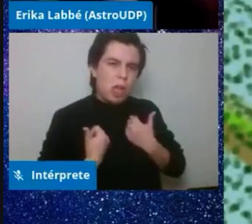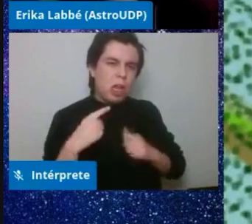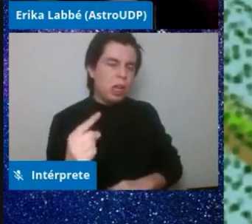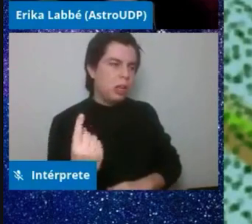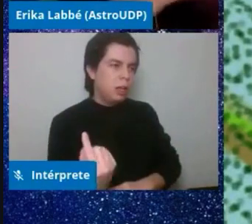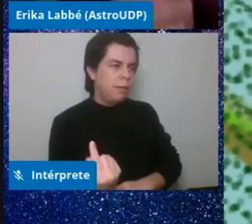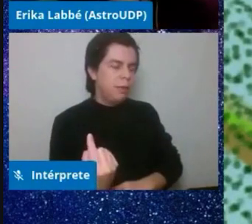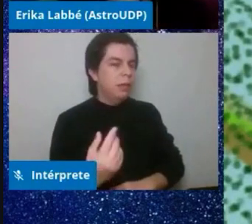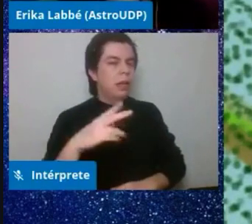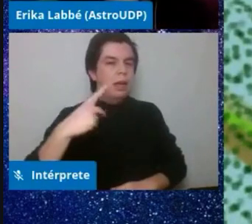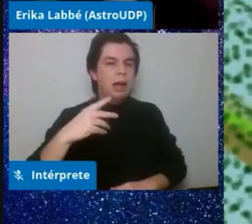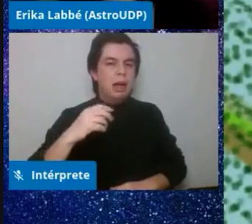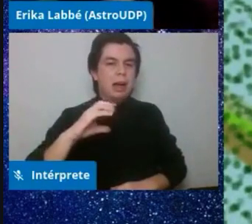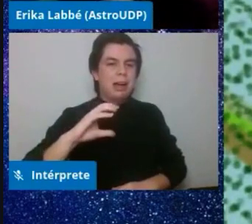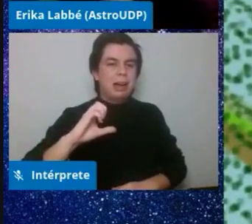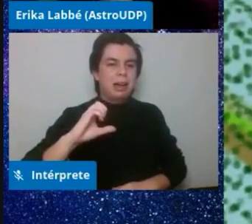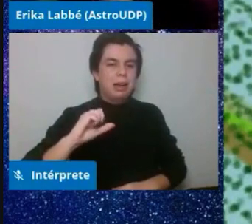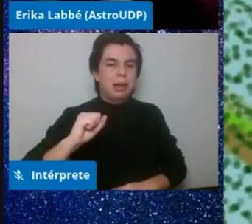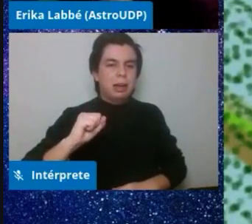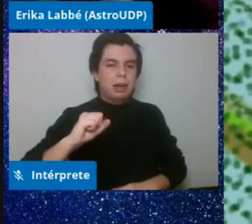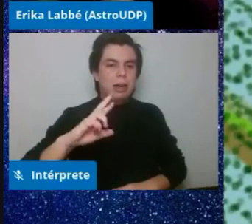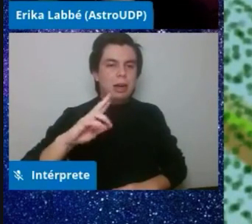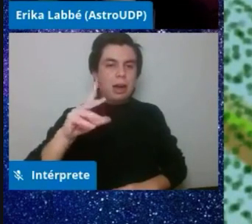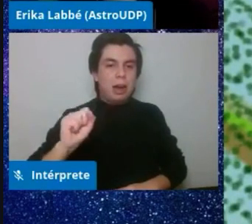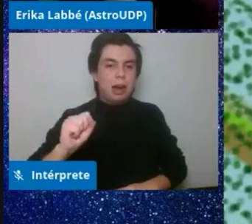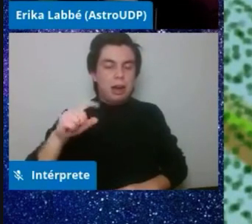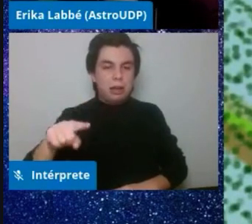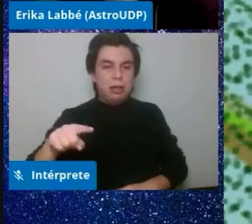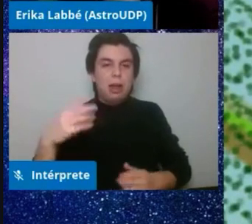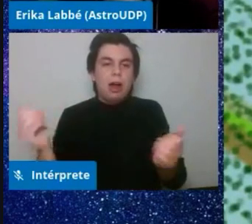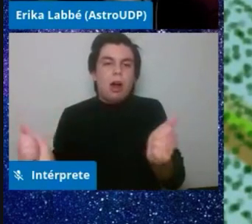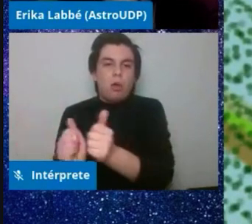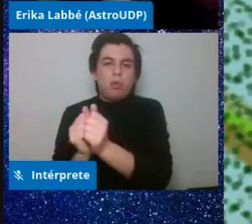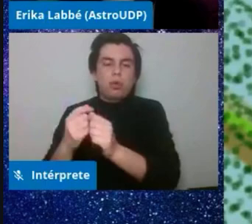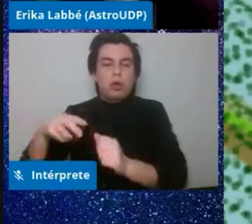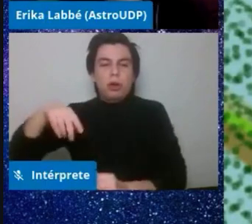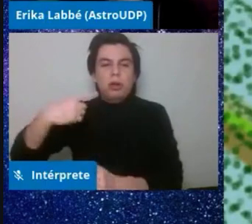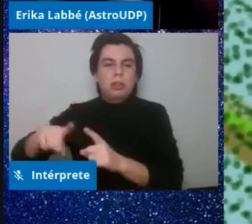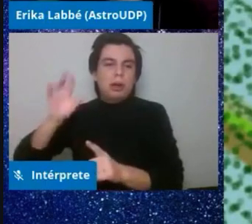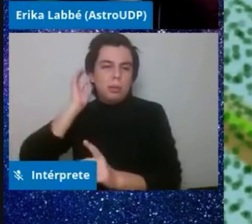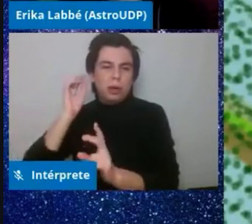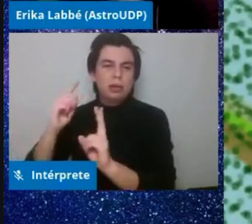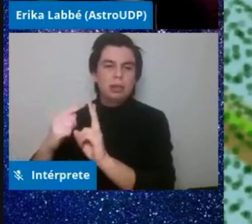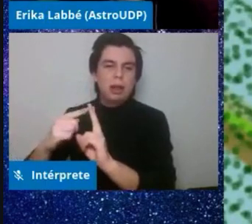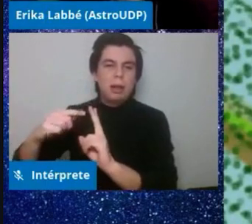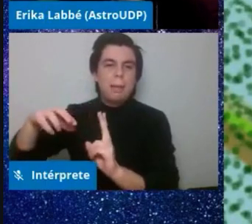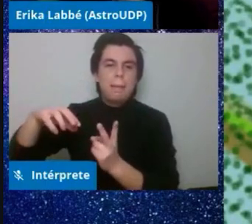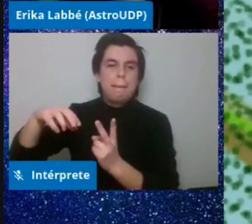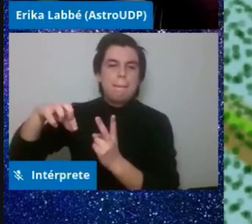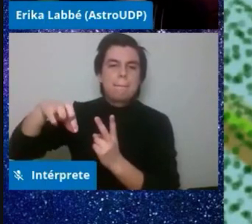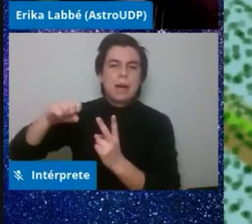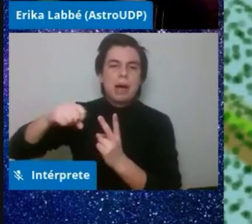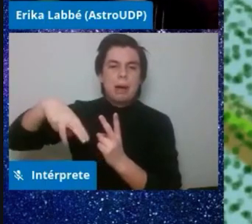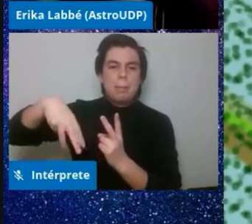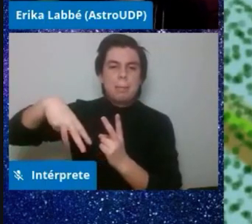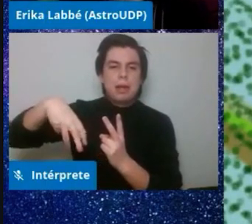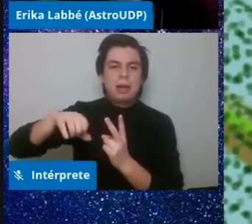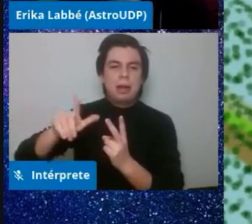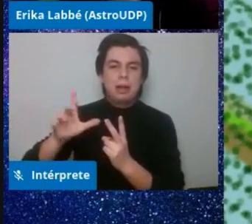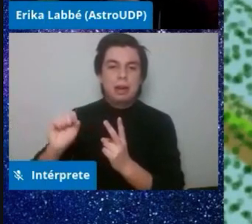capacitación, creó este proyecto con su compañera, con Pamela, y bueno, ha sido increíble porque han hecho cosas súper